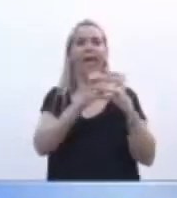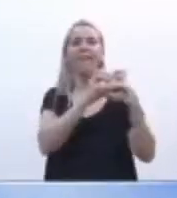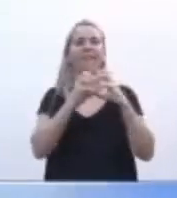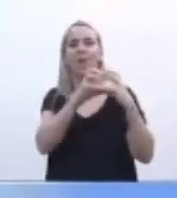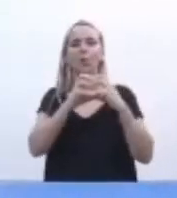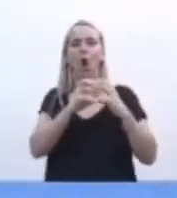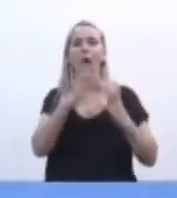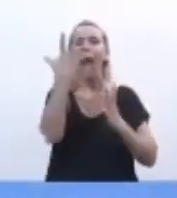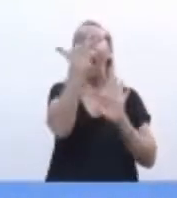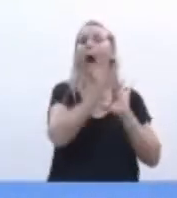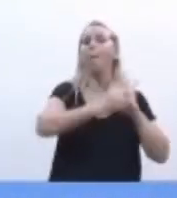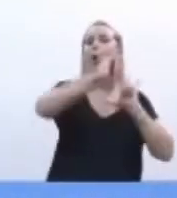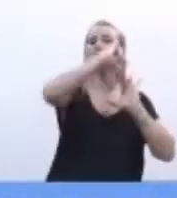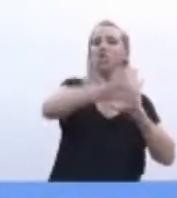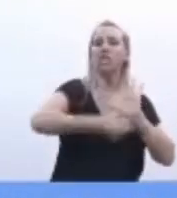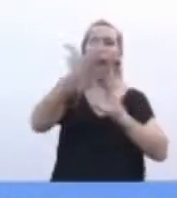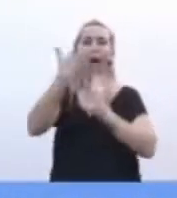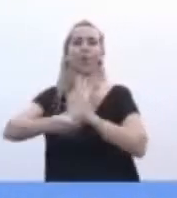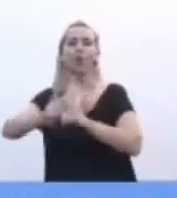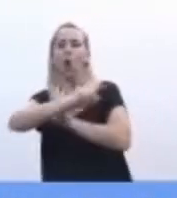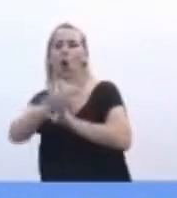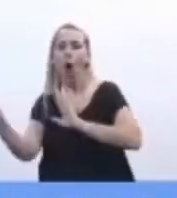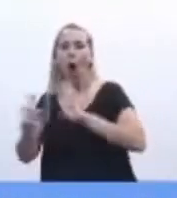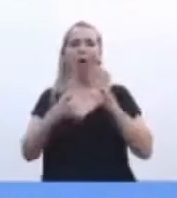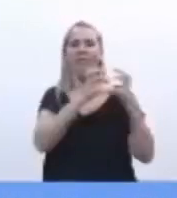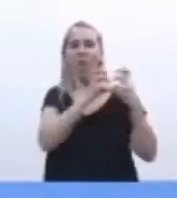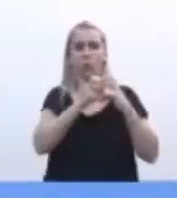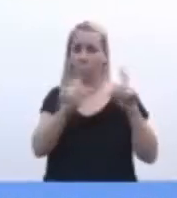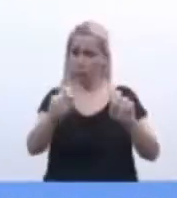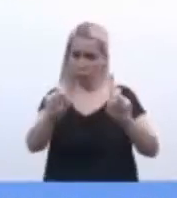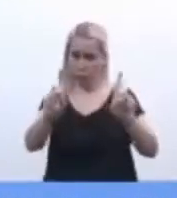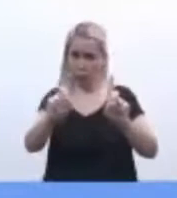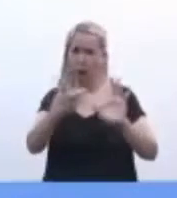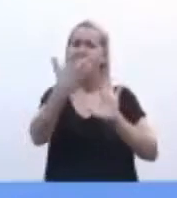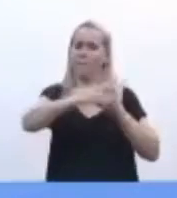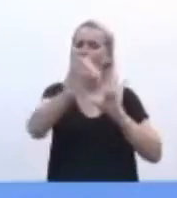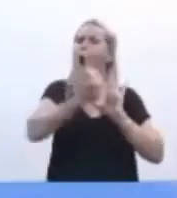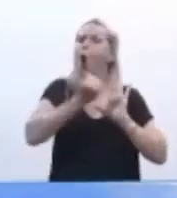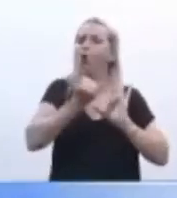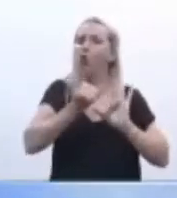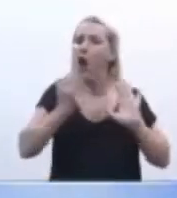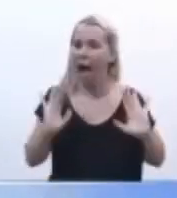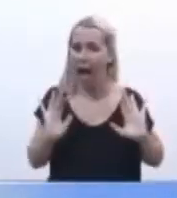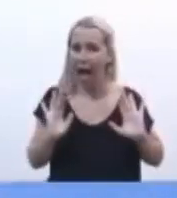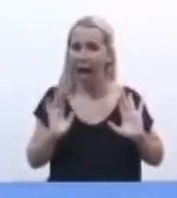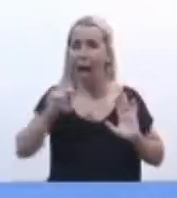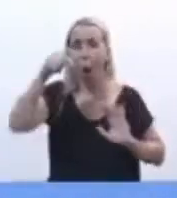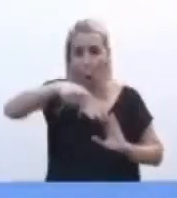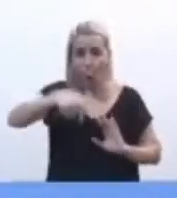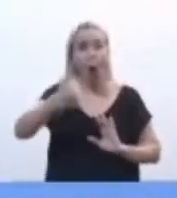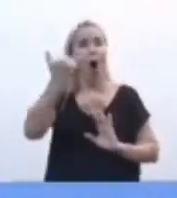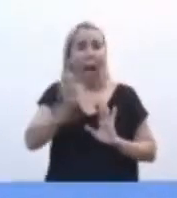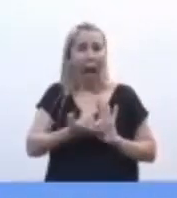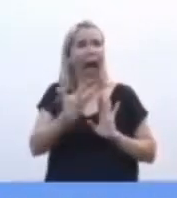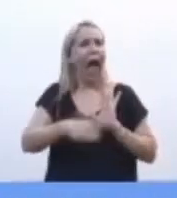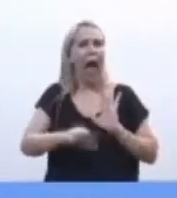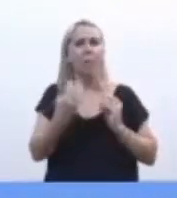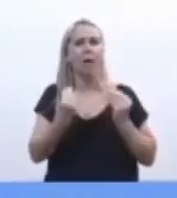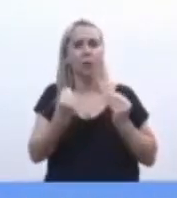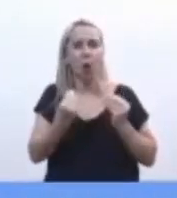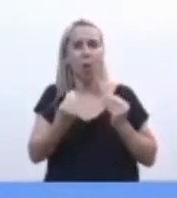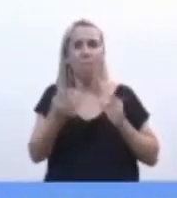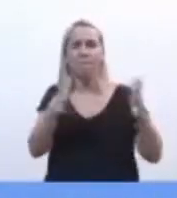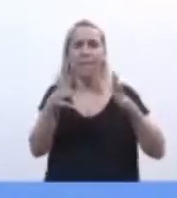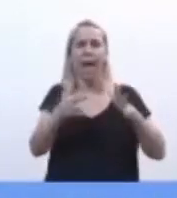aborto sí aborto no el aborto existe y hoy se practican entre